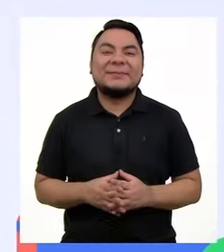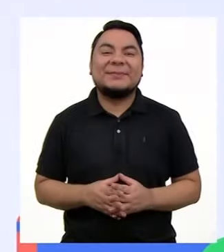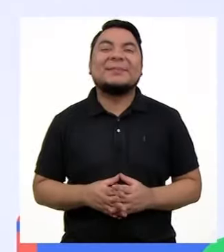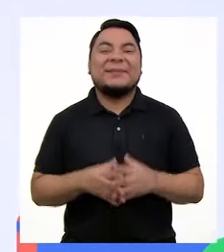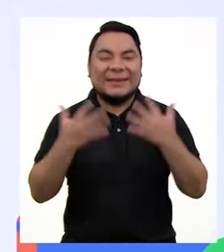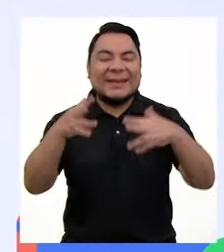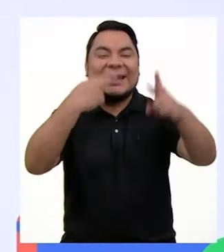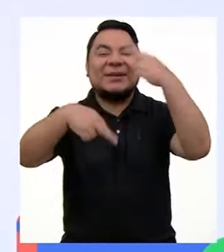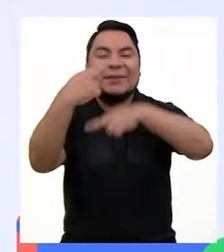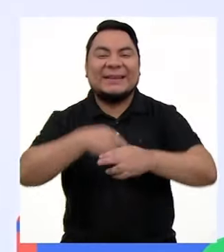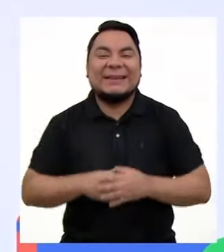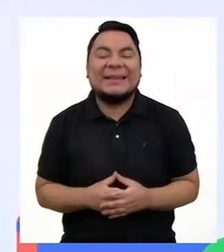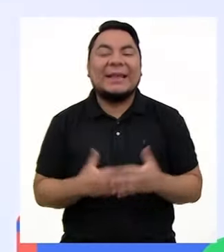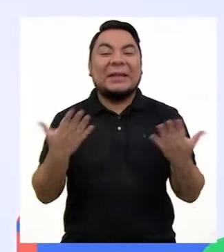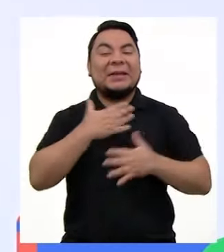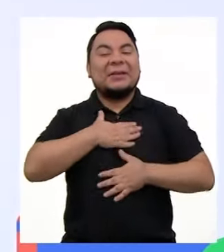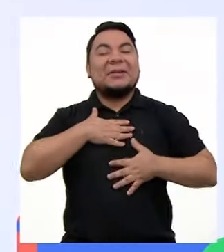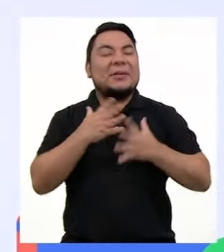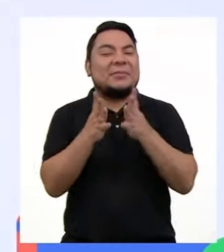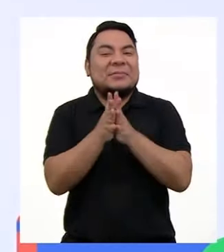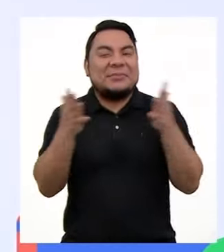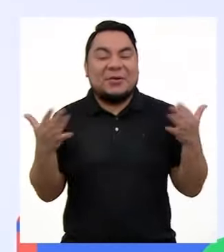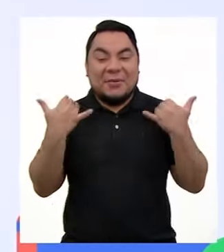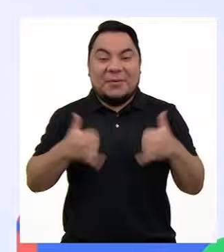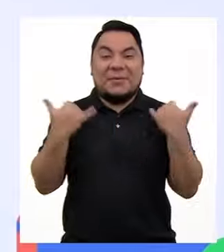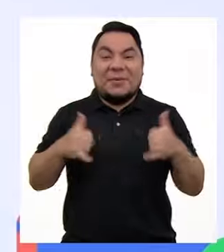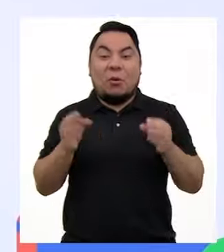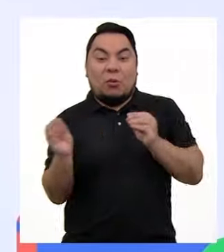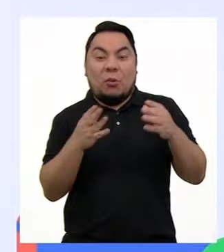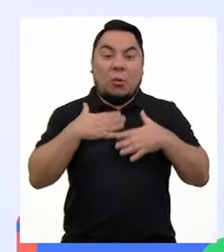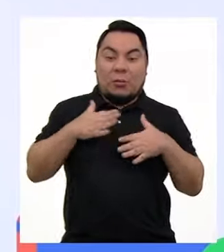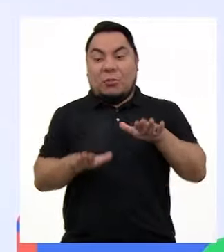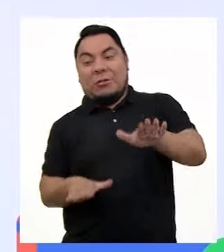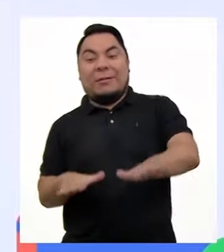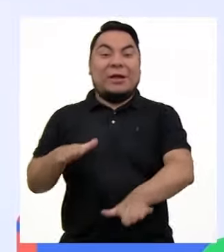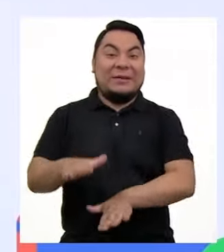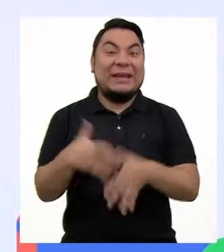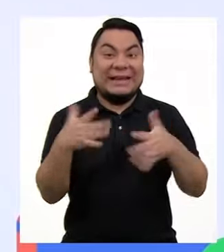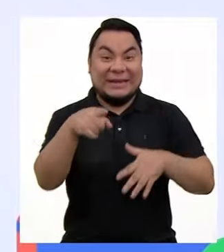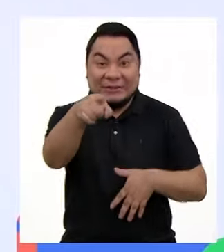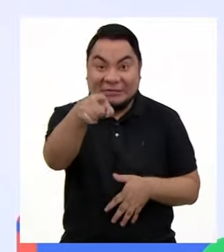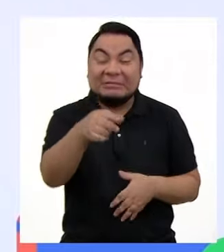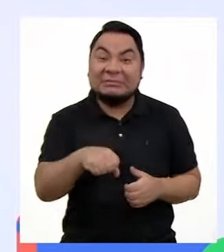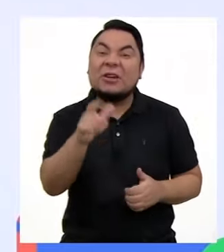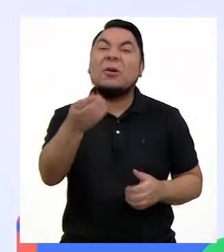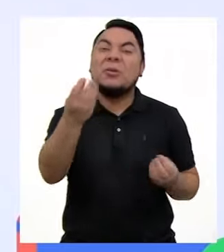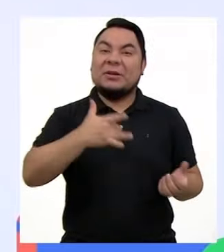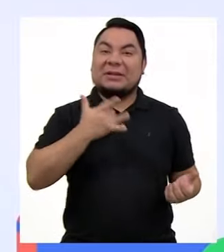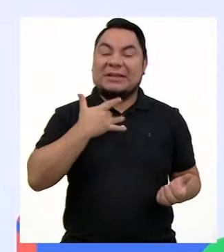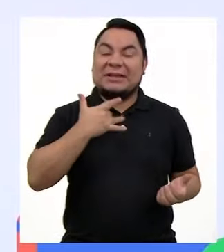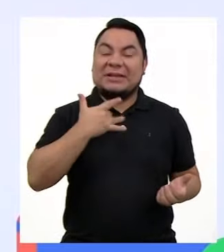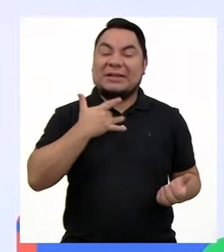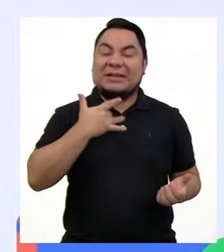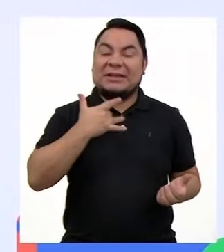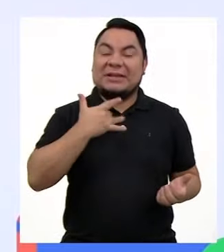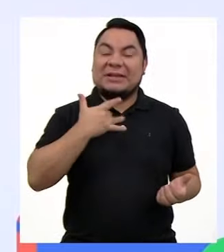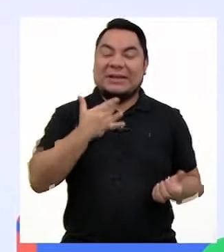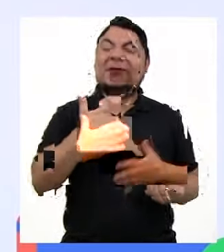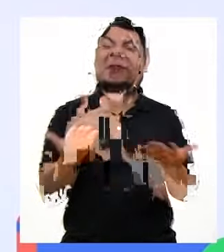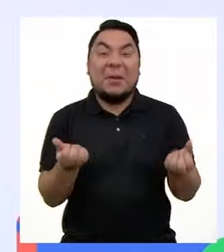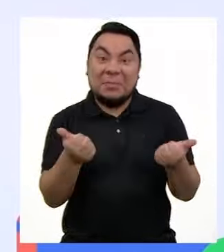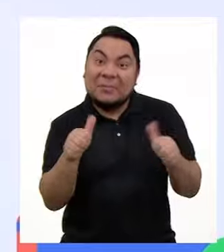Ya estamos de vuelta. Me divertí mucho jugando a mover el cuerpo. ¿Y ustedes? ¿Cómo se sintieron moviendo su